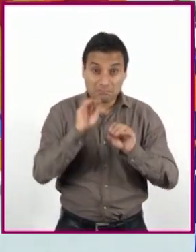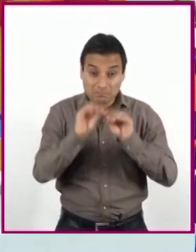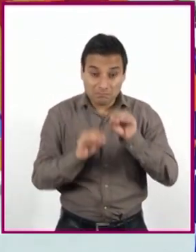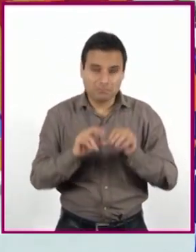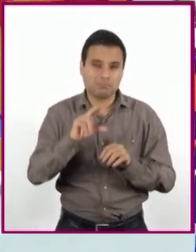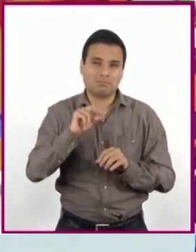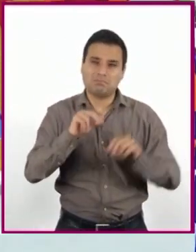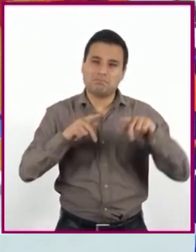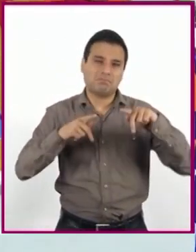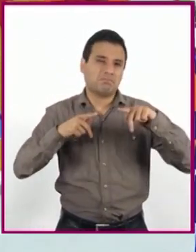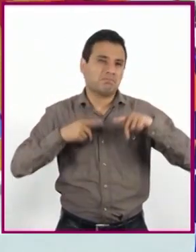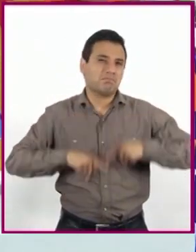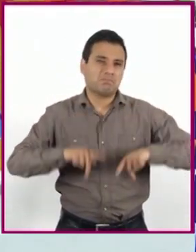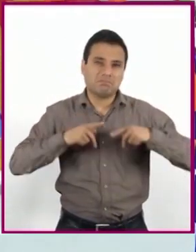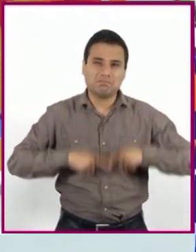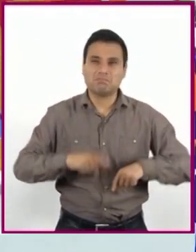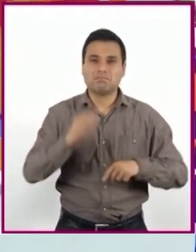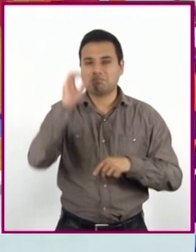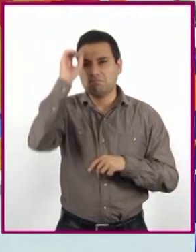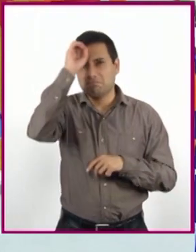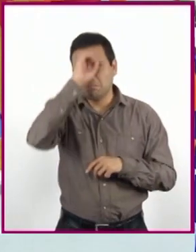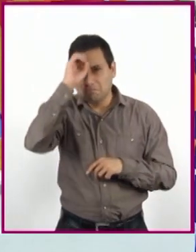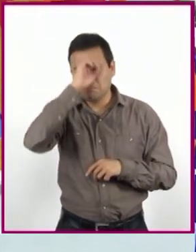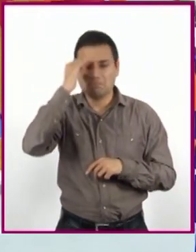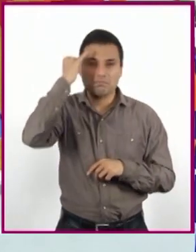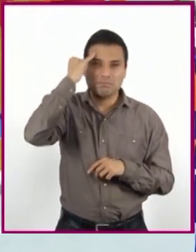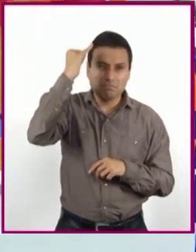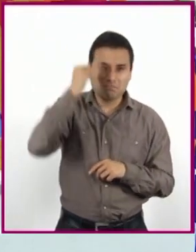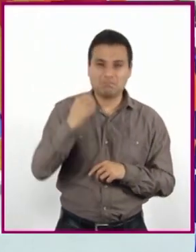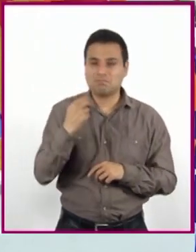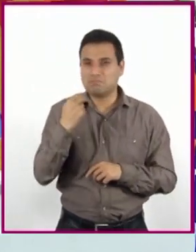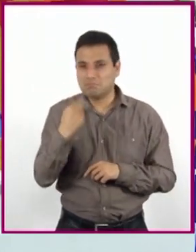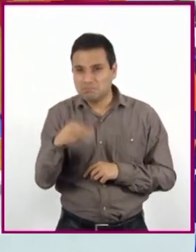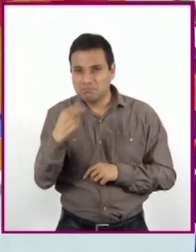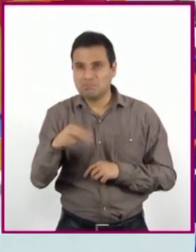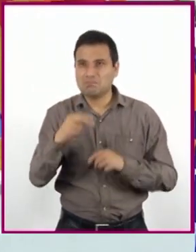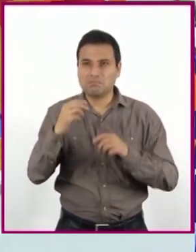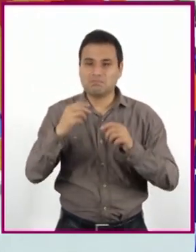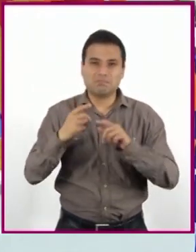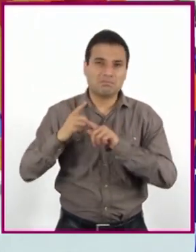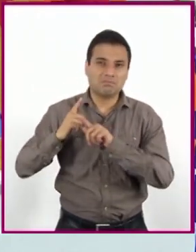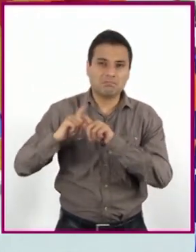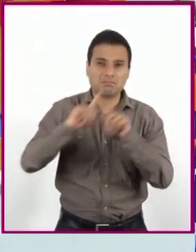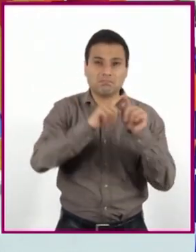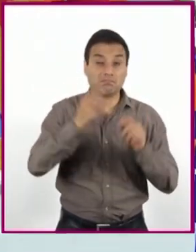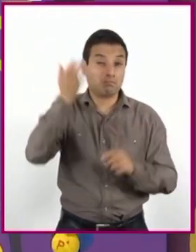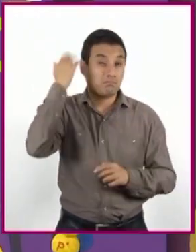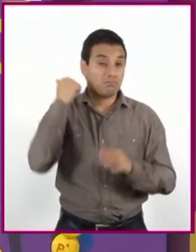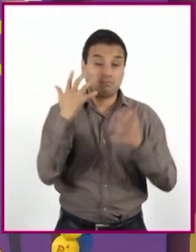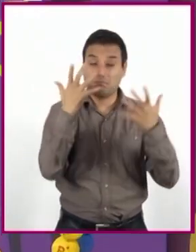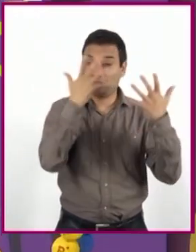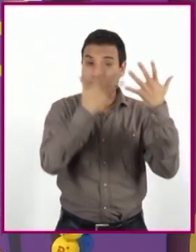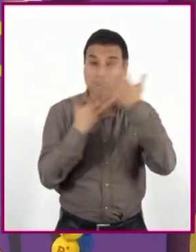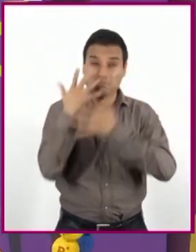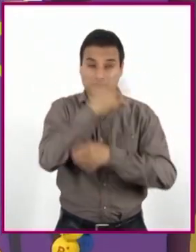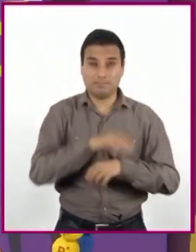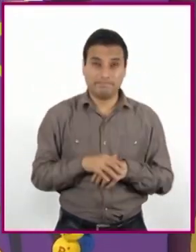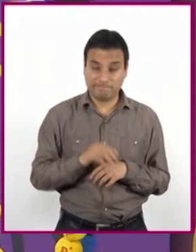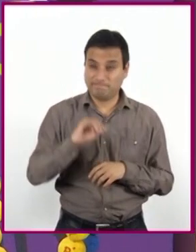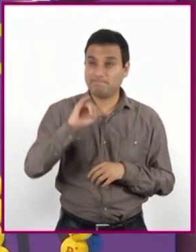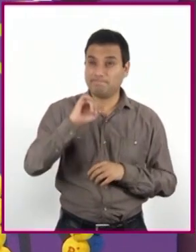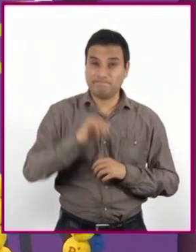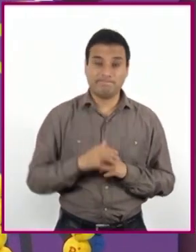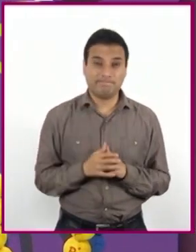daban distintos nombres a las sustancias, compuestos y elementos, lo que causó mucha confusión. Sí,